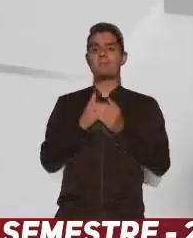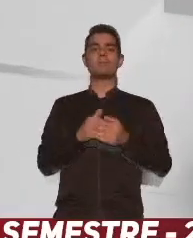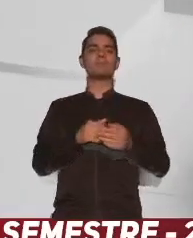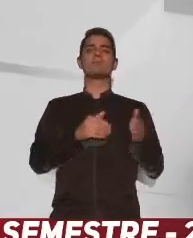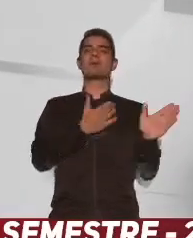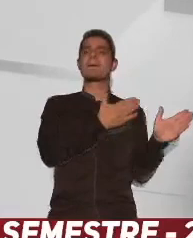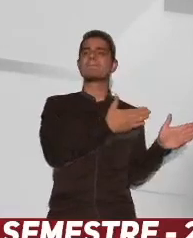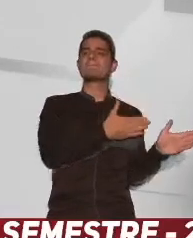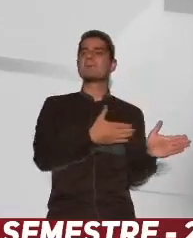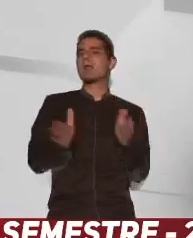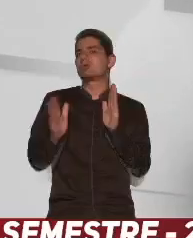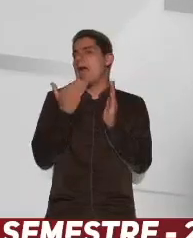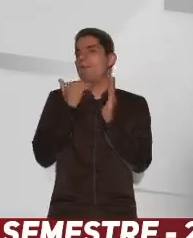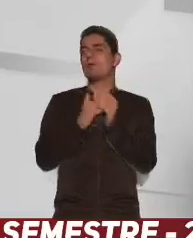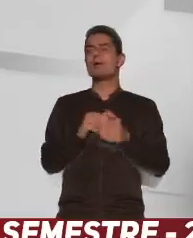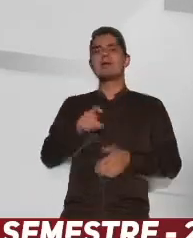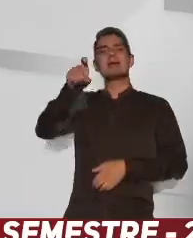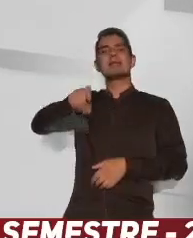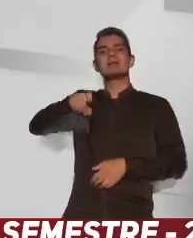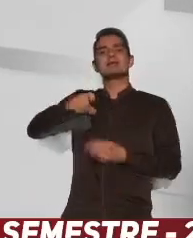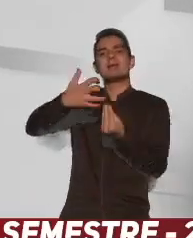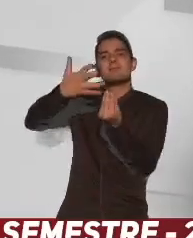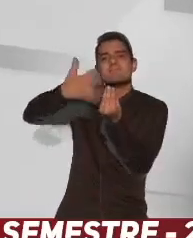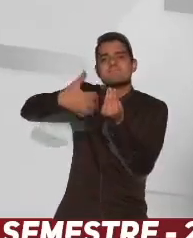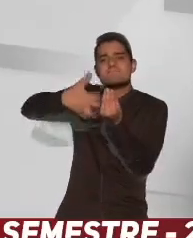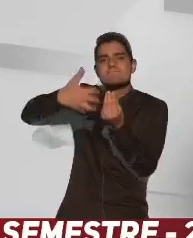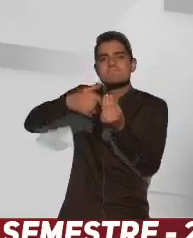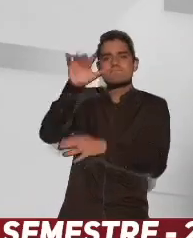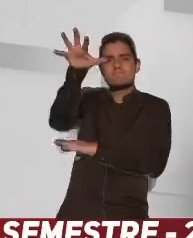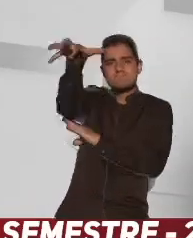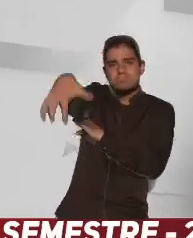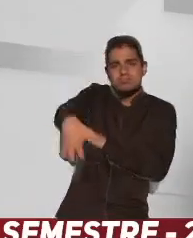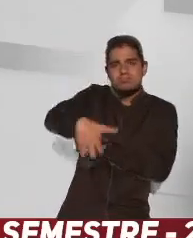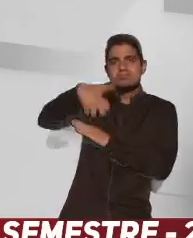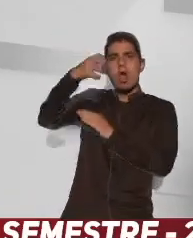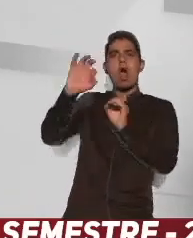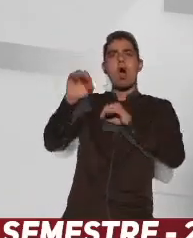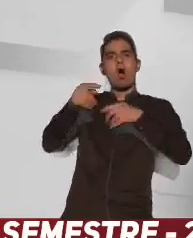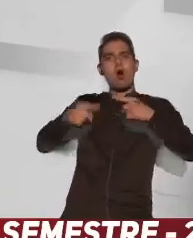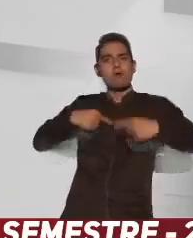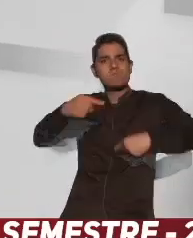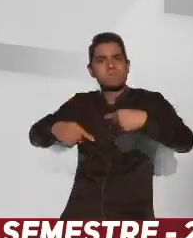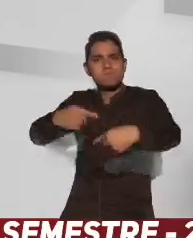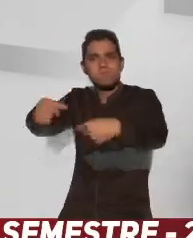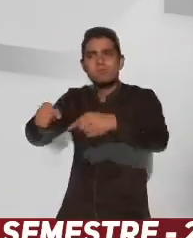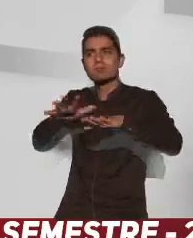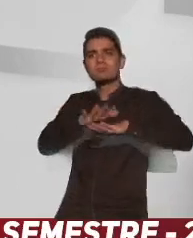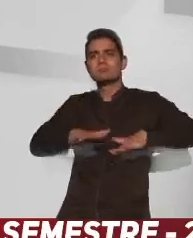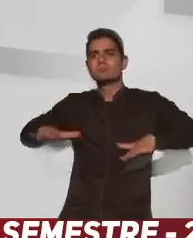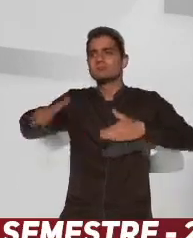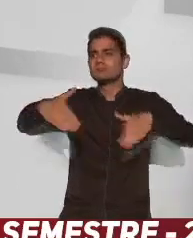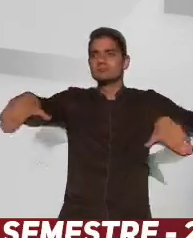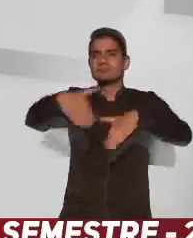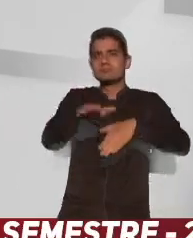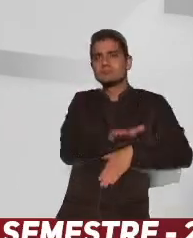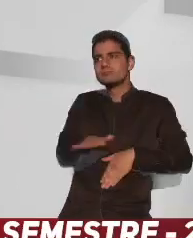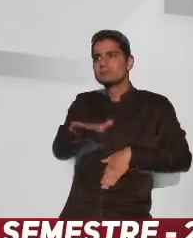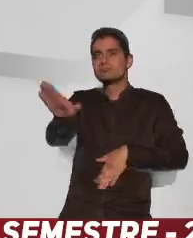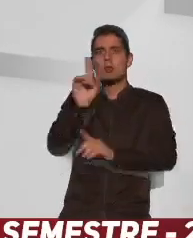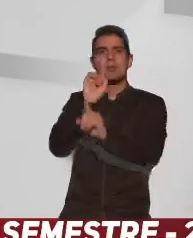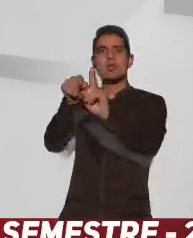de una máquina para construir una carretera en apoyo a la comunidad. Esto genera unas imputaciones presupuestales